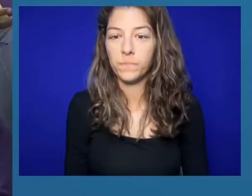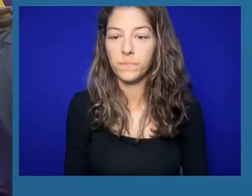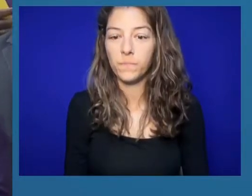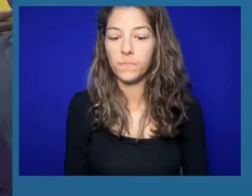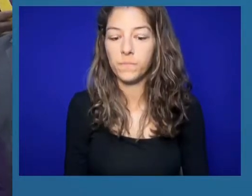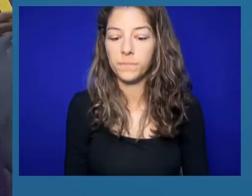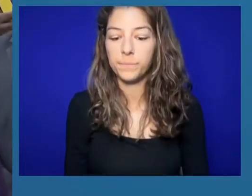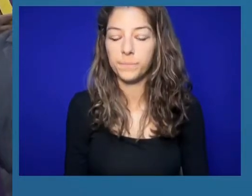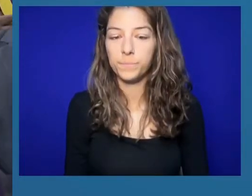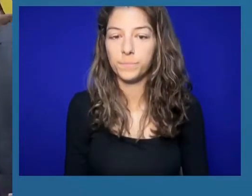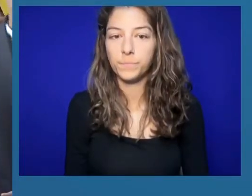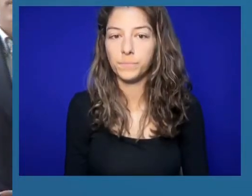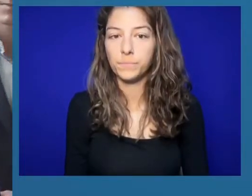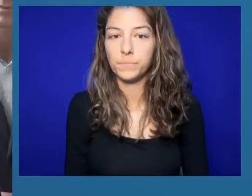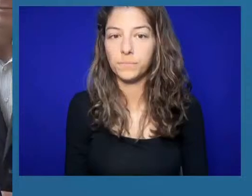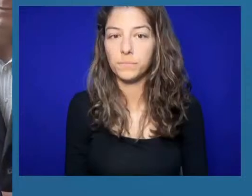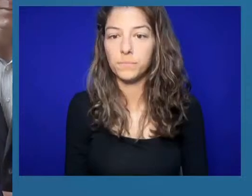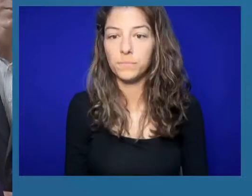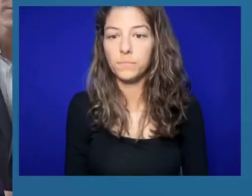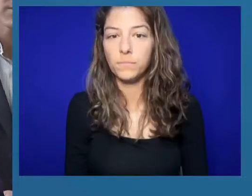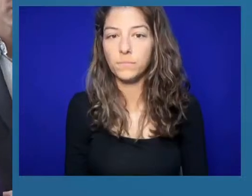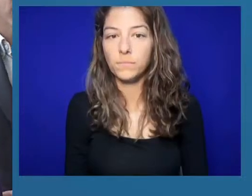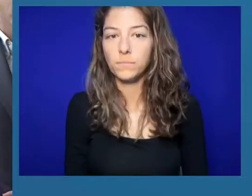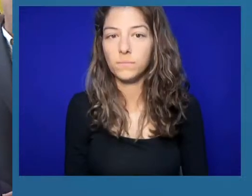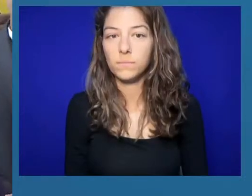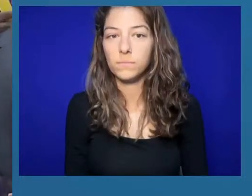últimos días.